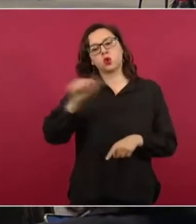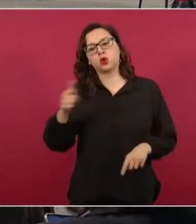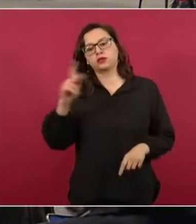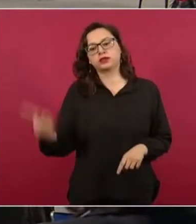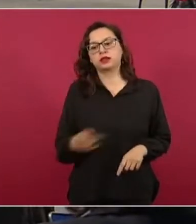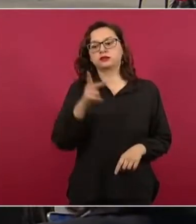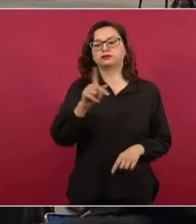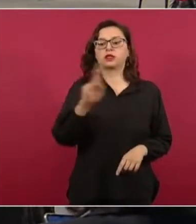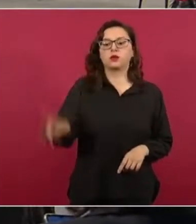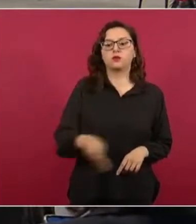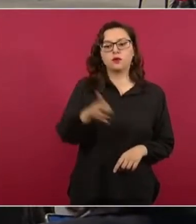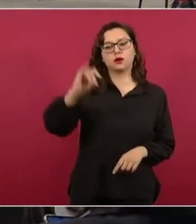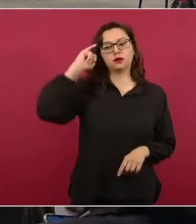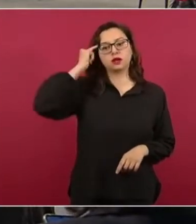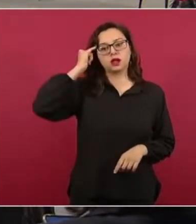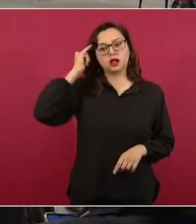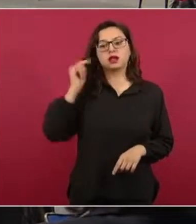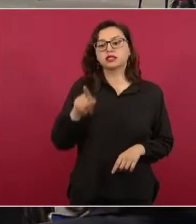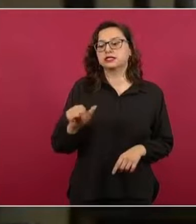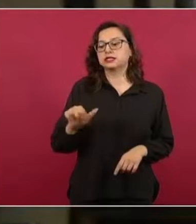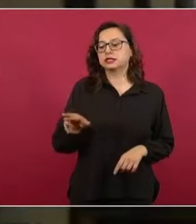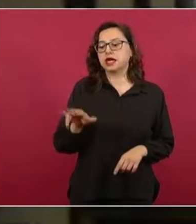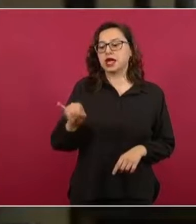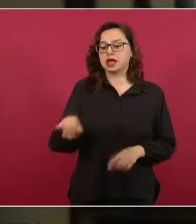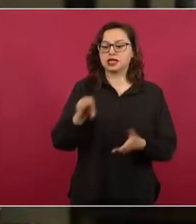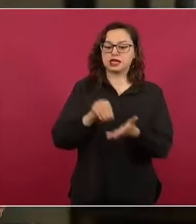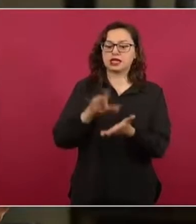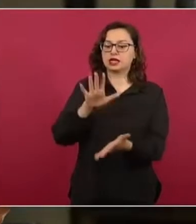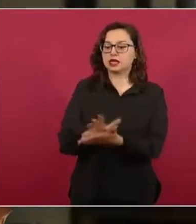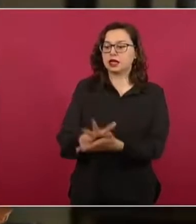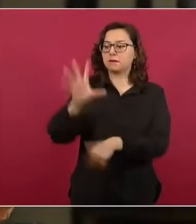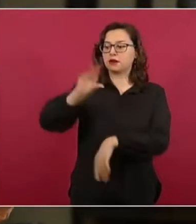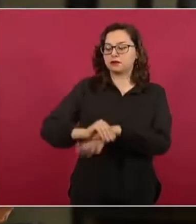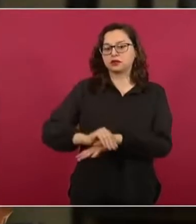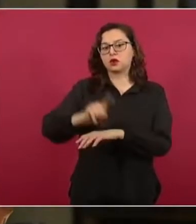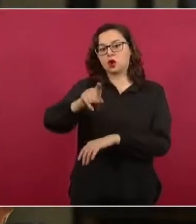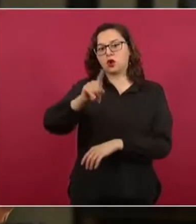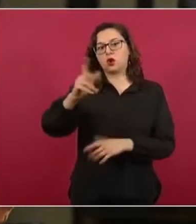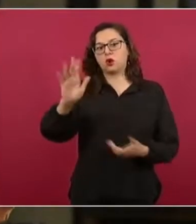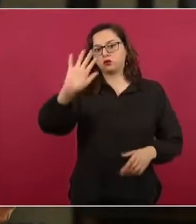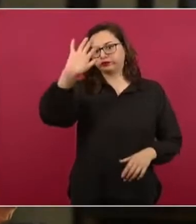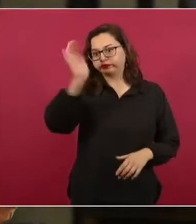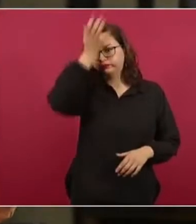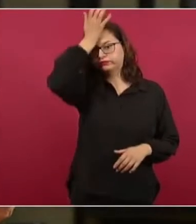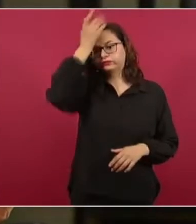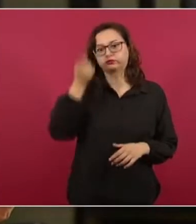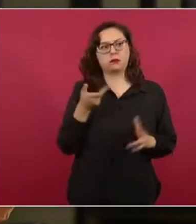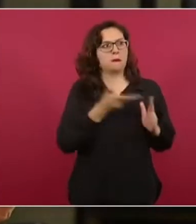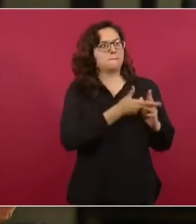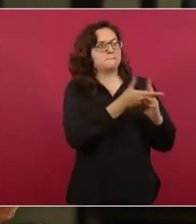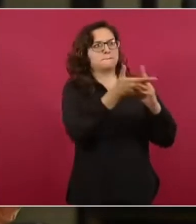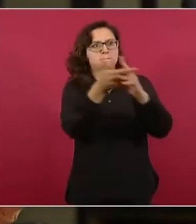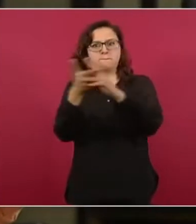pueblo Seri de que dejen de vender permisos para la Casa del Borrego Cimarrón, que deja, bueno, ya se comentó como $1 millón